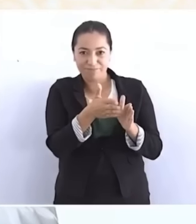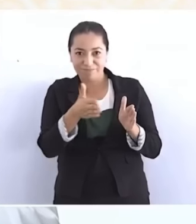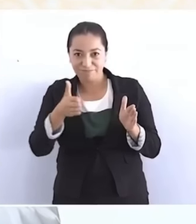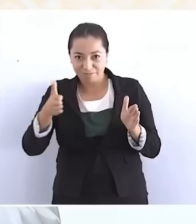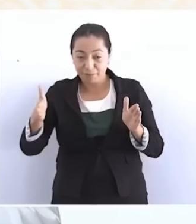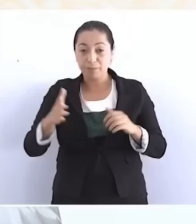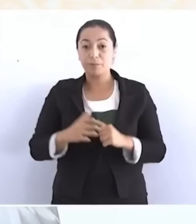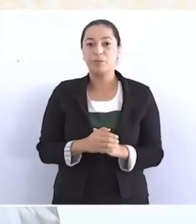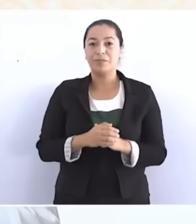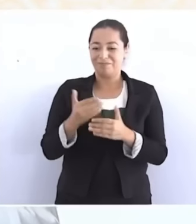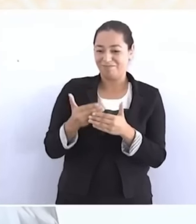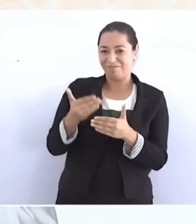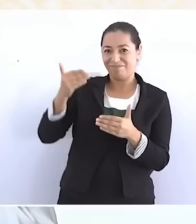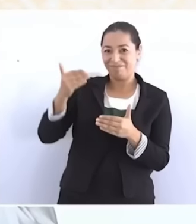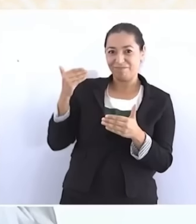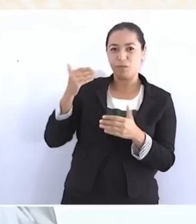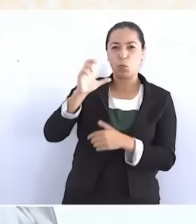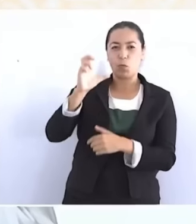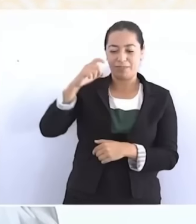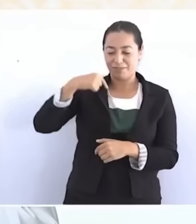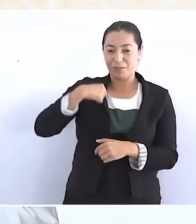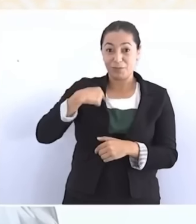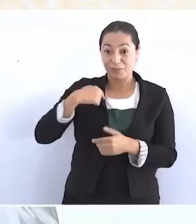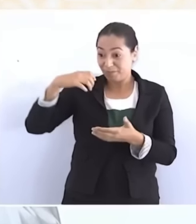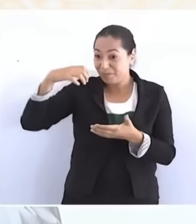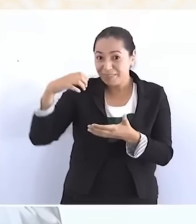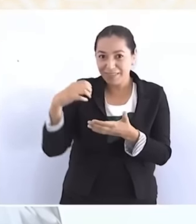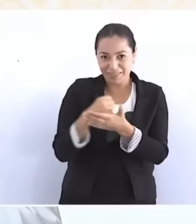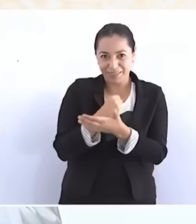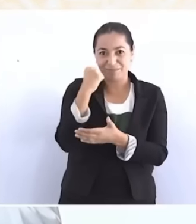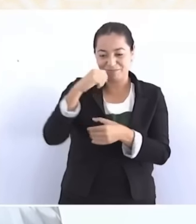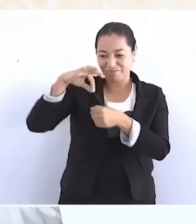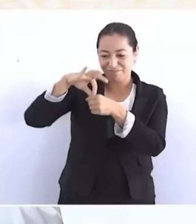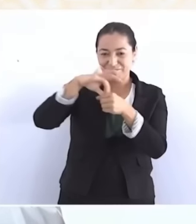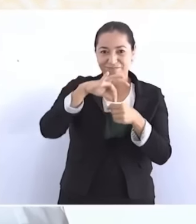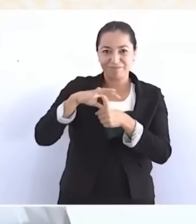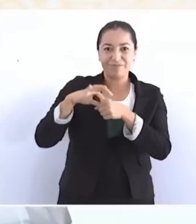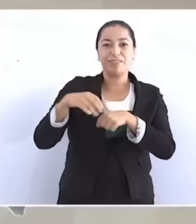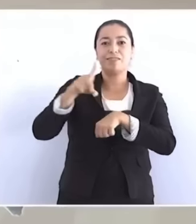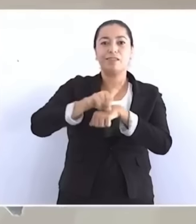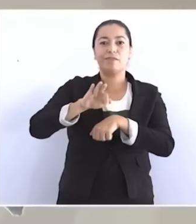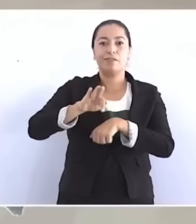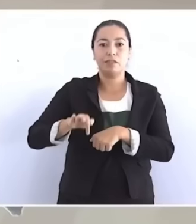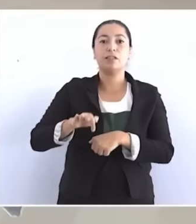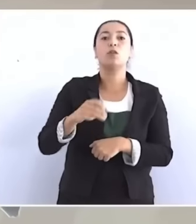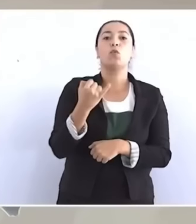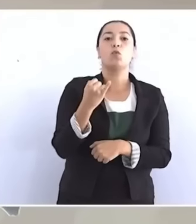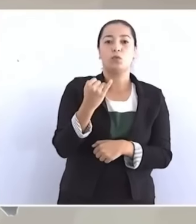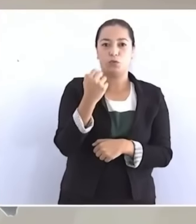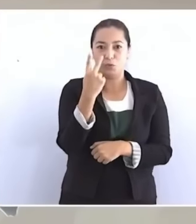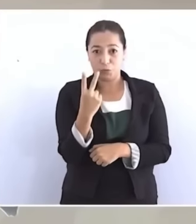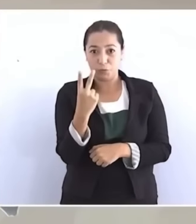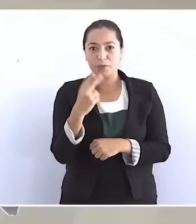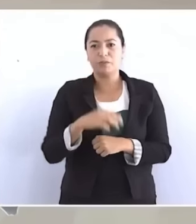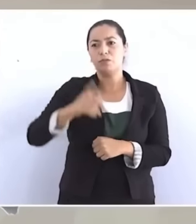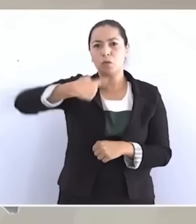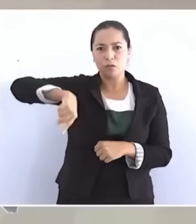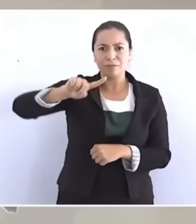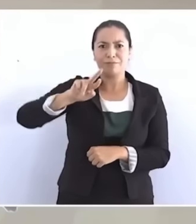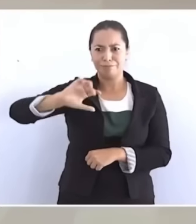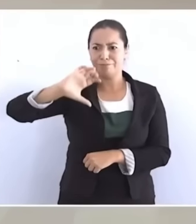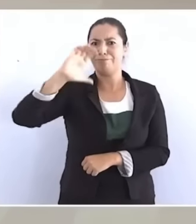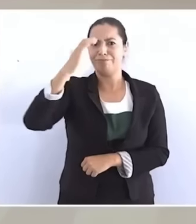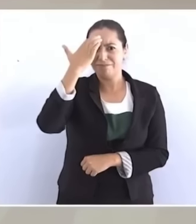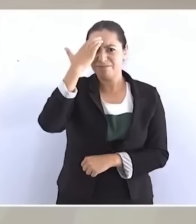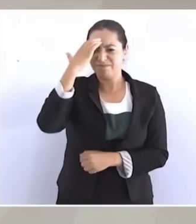que ganamos la elección el 2 de junio, se reconoció el triunfo por parte